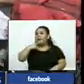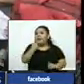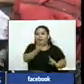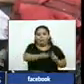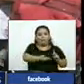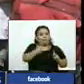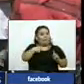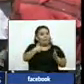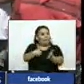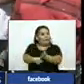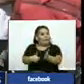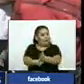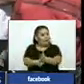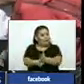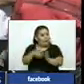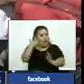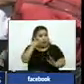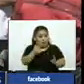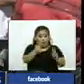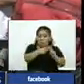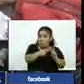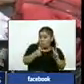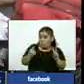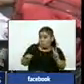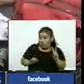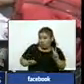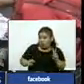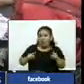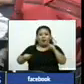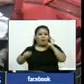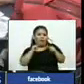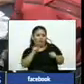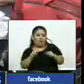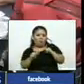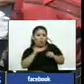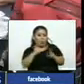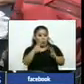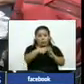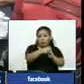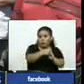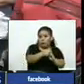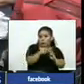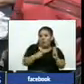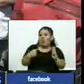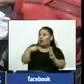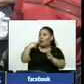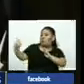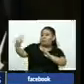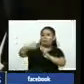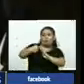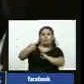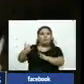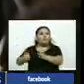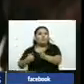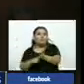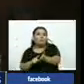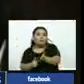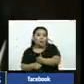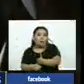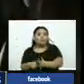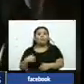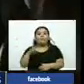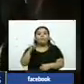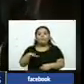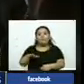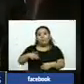alcalde. Porque ellos, sin nada de broma, el tesorero y el gerente financiero no hacen una cosa si no le ordenan. El juez tercero de paz